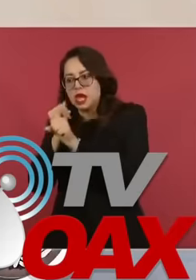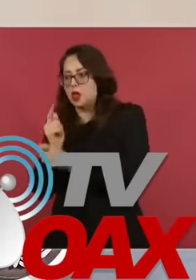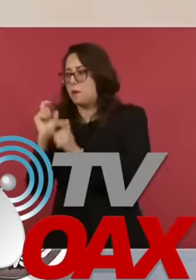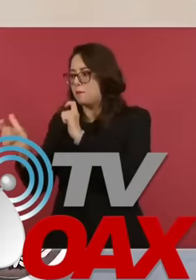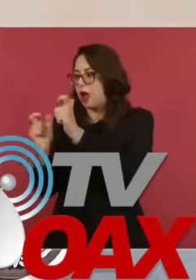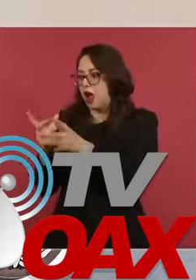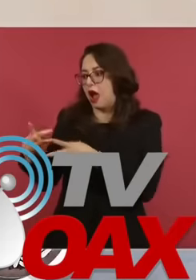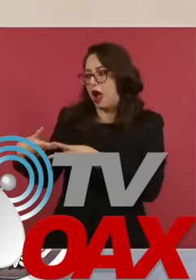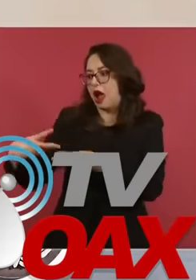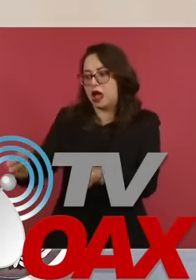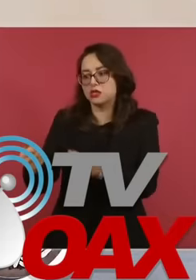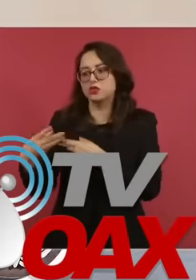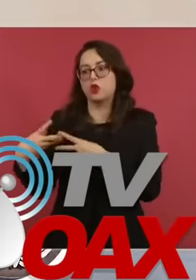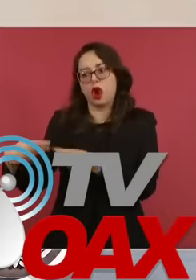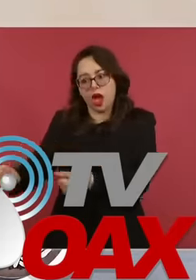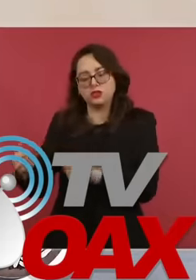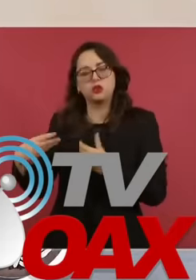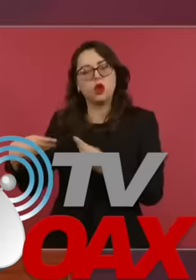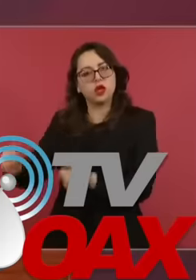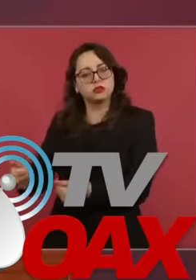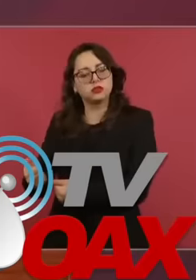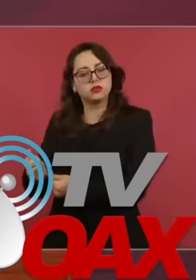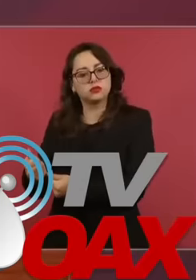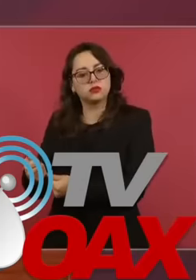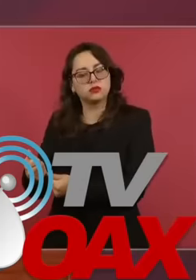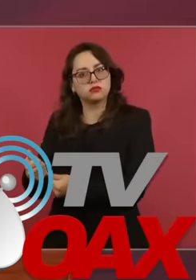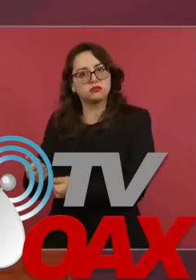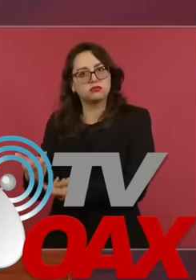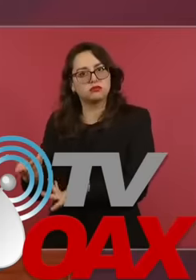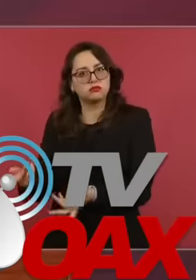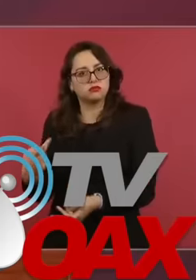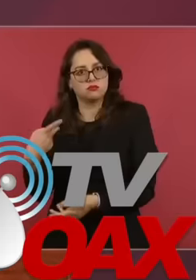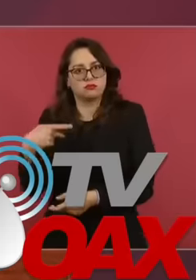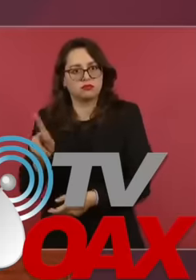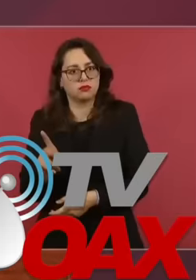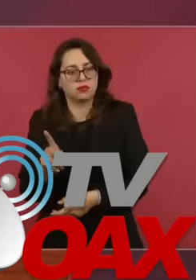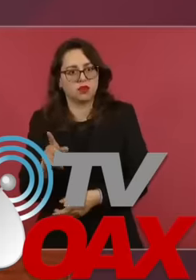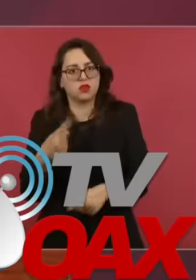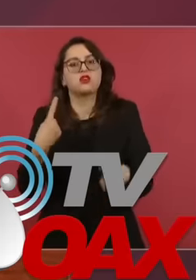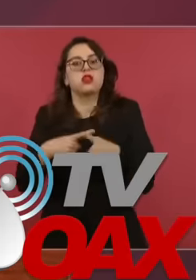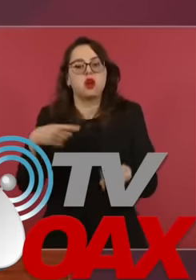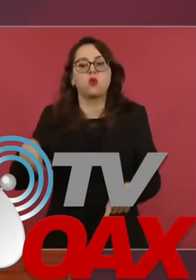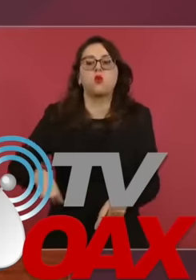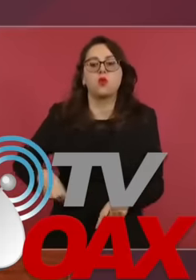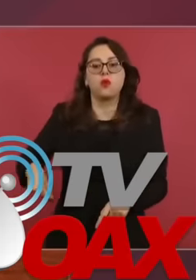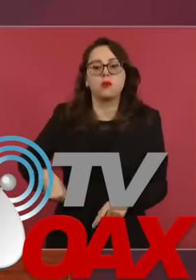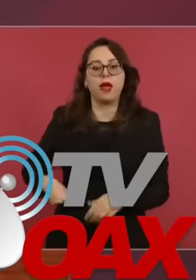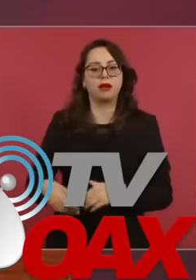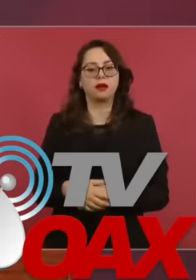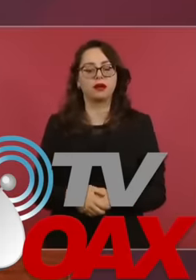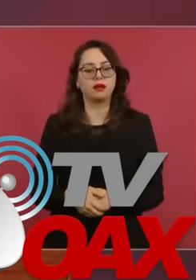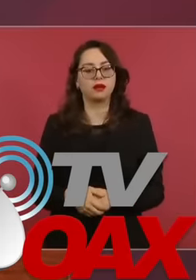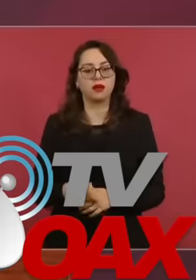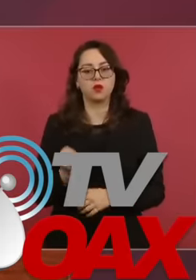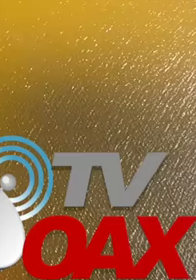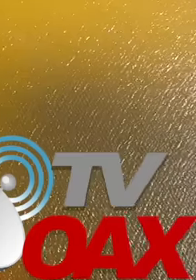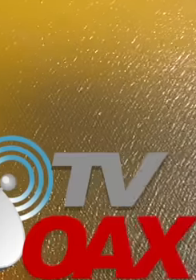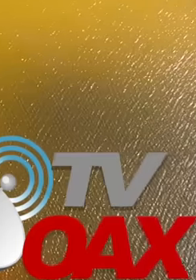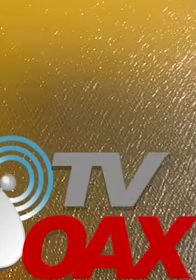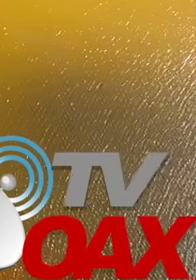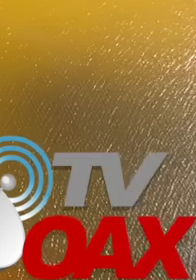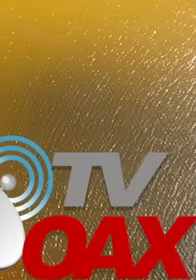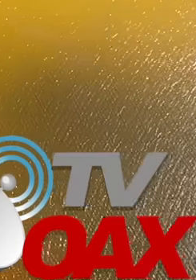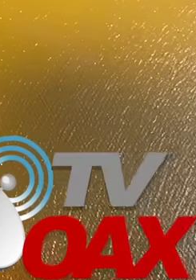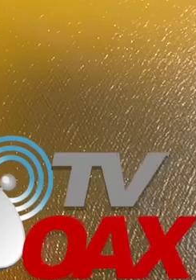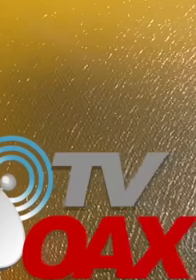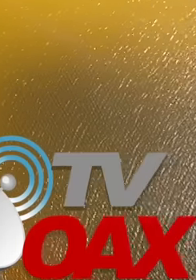María Luisa Albores, titular de la Secretaría del Medio Ambiente y Recursos Naturales, informó en la conferencia de